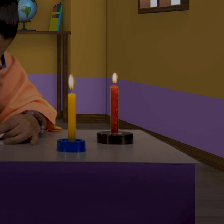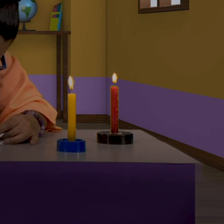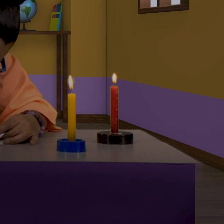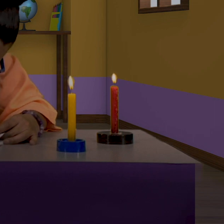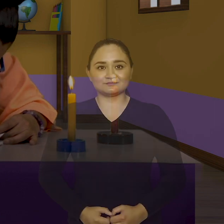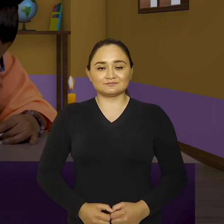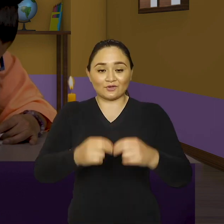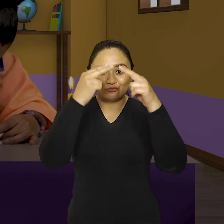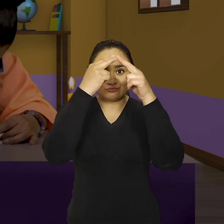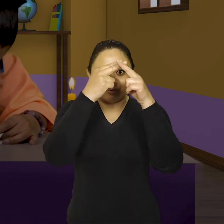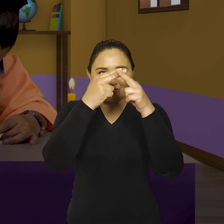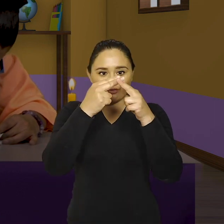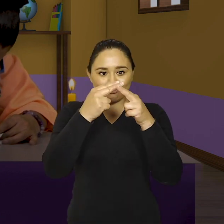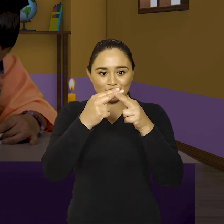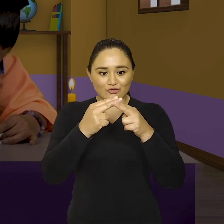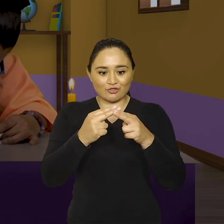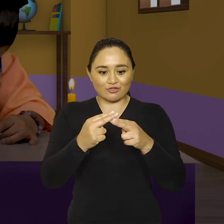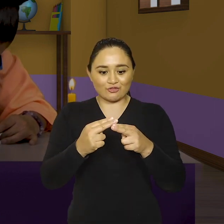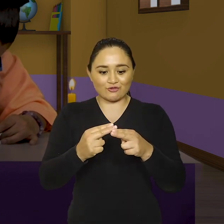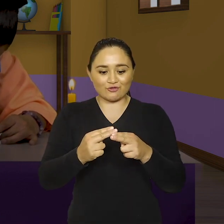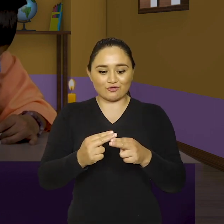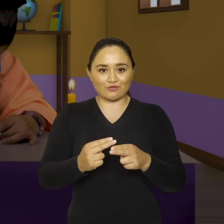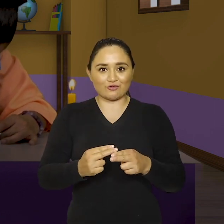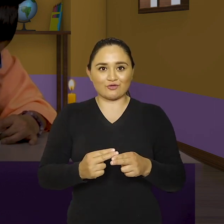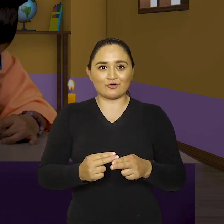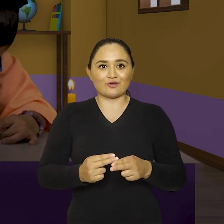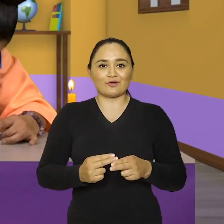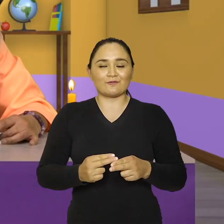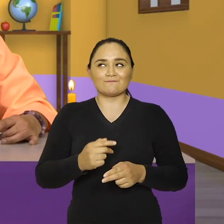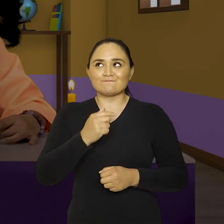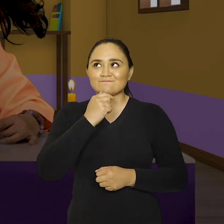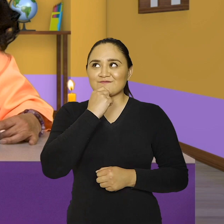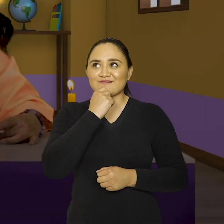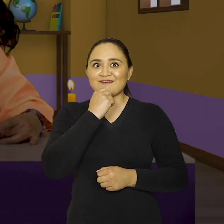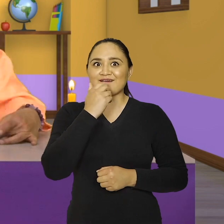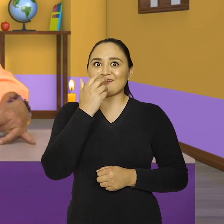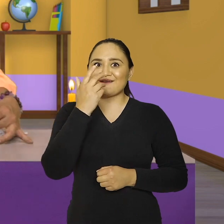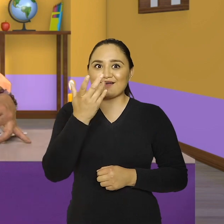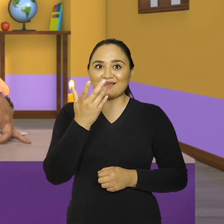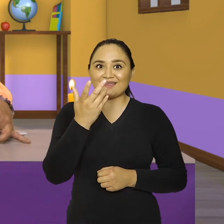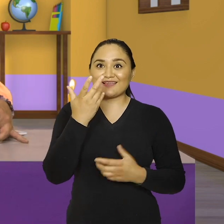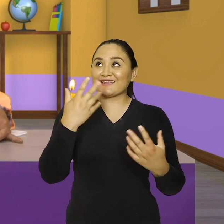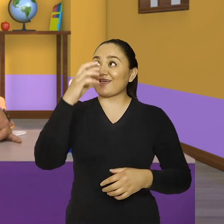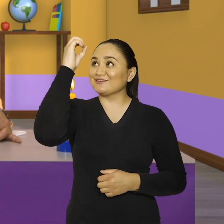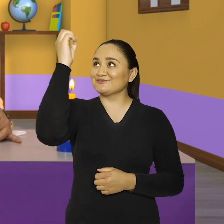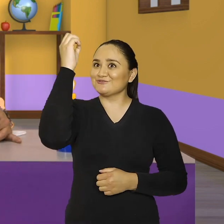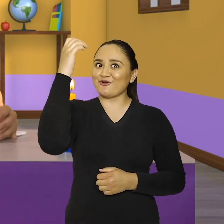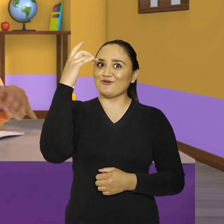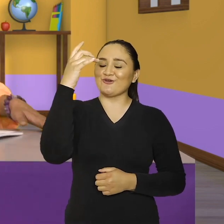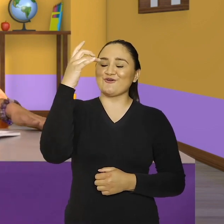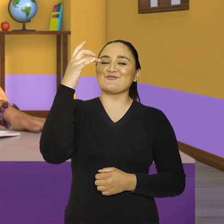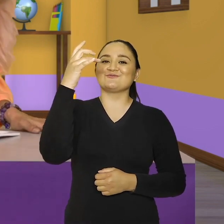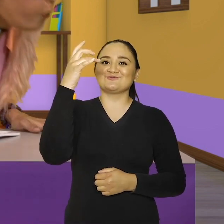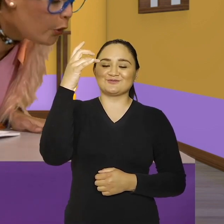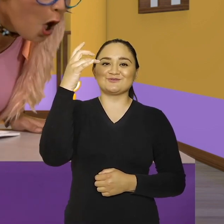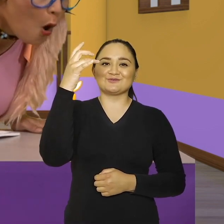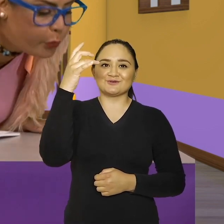Angulo, Borja, Caicedo, Domínguez, Enríquez, Fernández, Gómez. ¡Ele! ¡Vino la